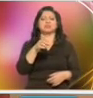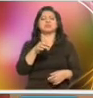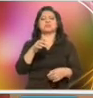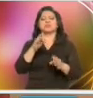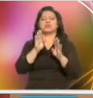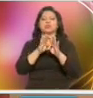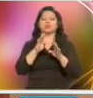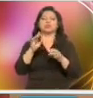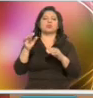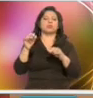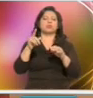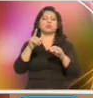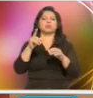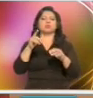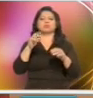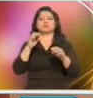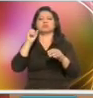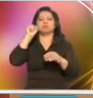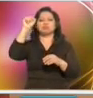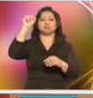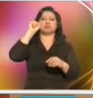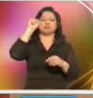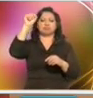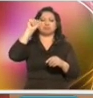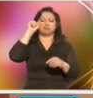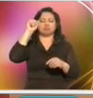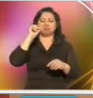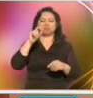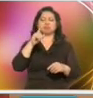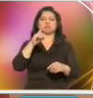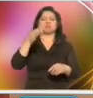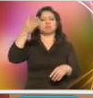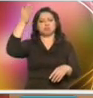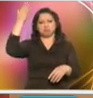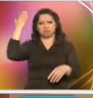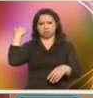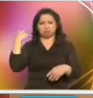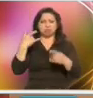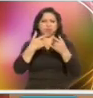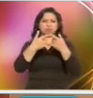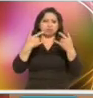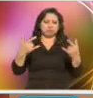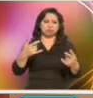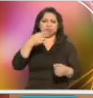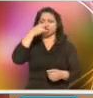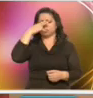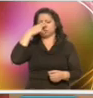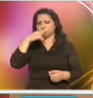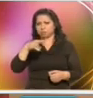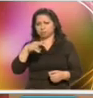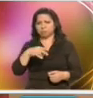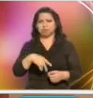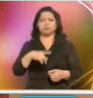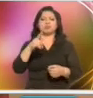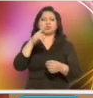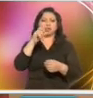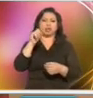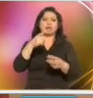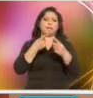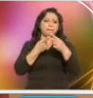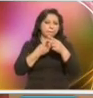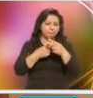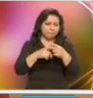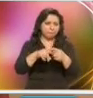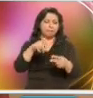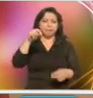los pocos movimientos, digamos, golpistas que durante la historia de México iniciaron en la Ciudad de México. Y